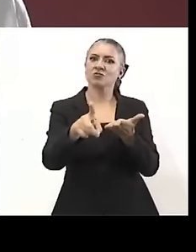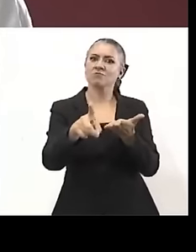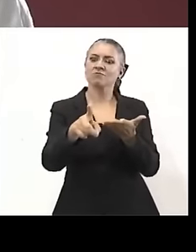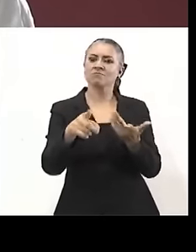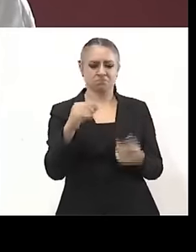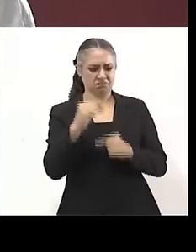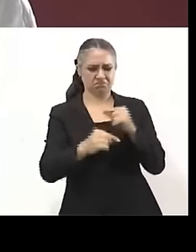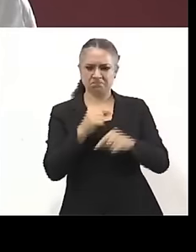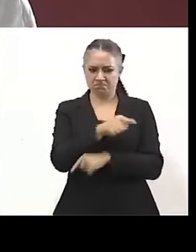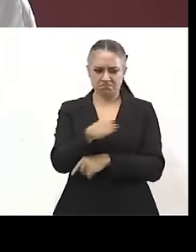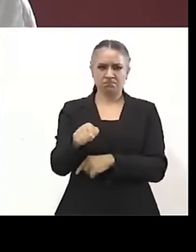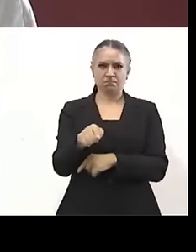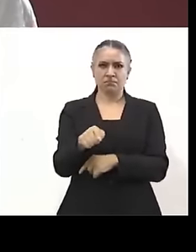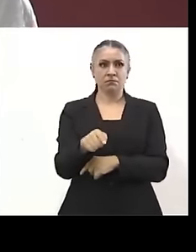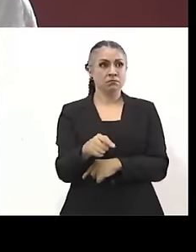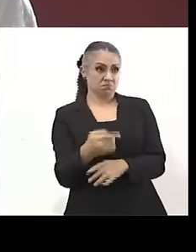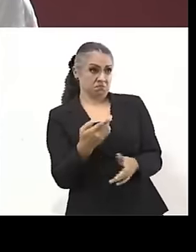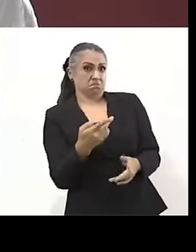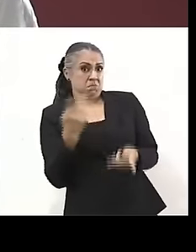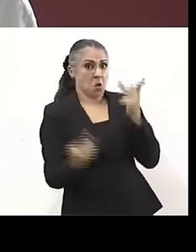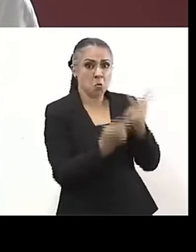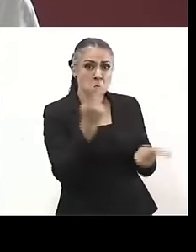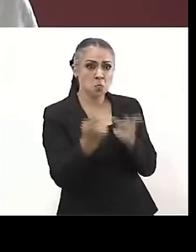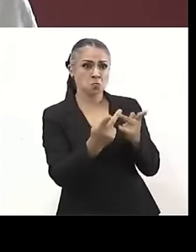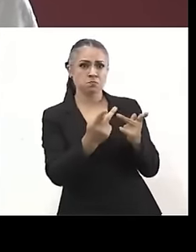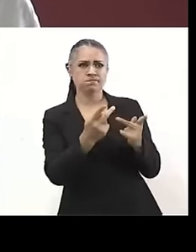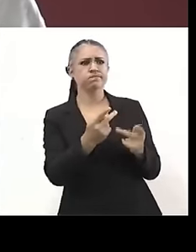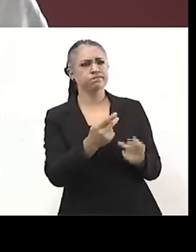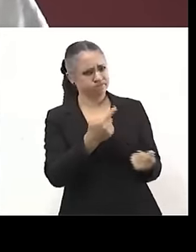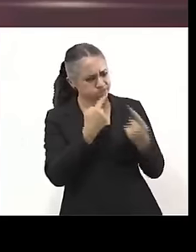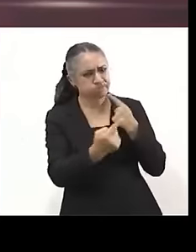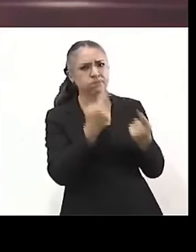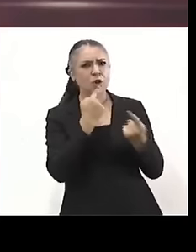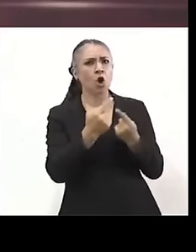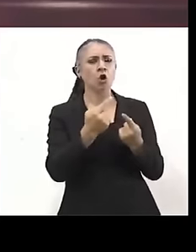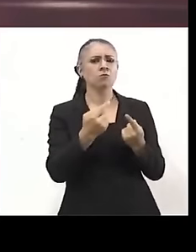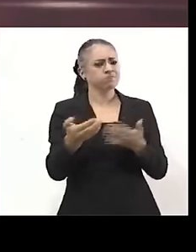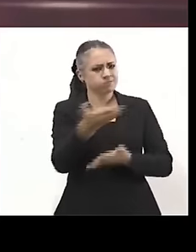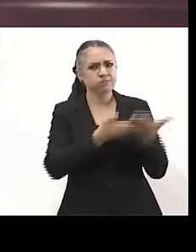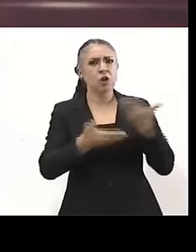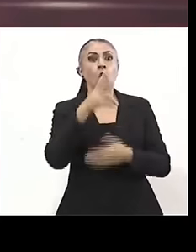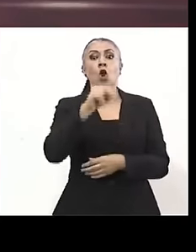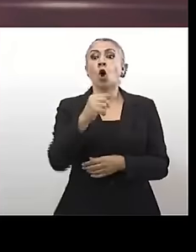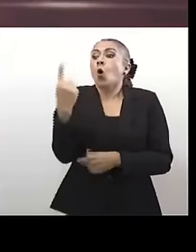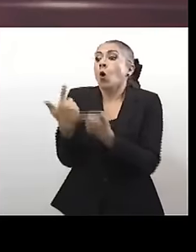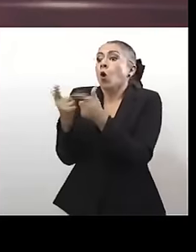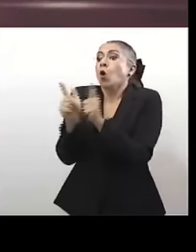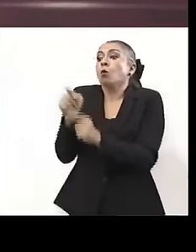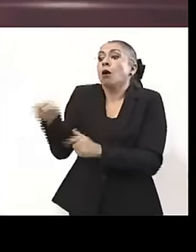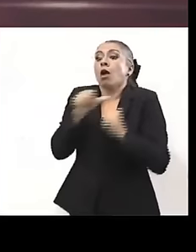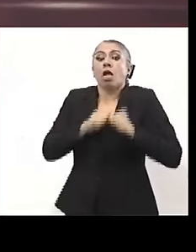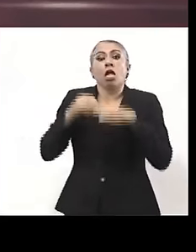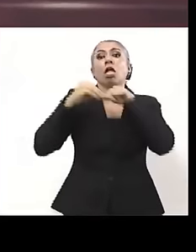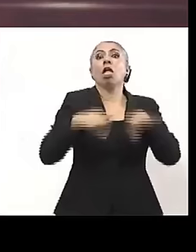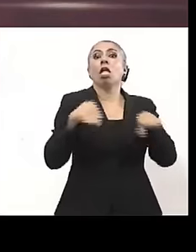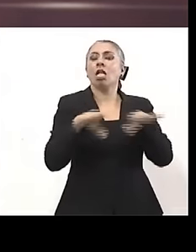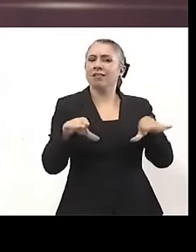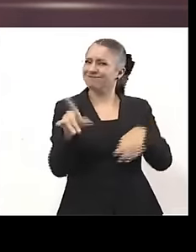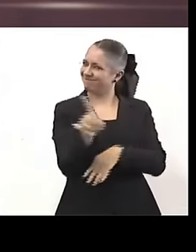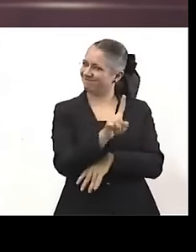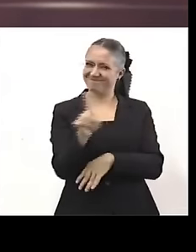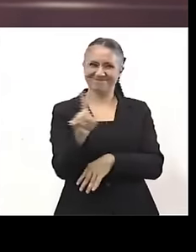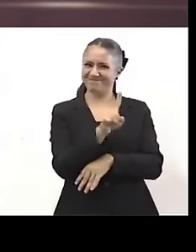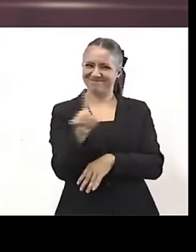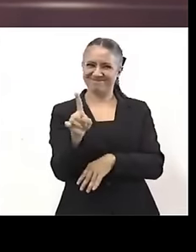y de esta manera que no haya un grupo que acapare todo lo relacionado con